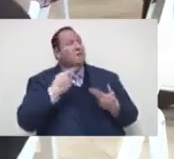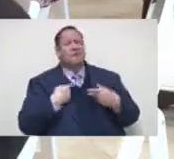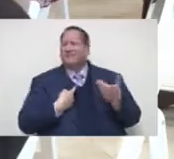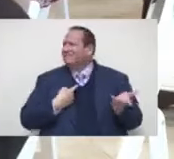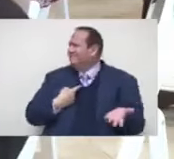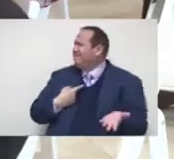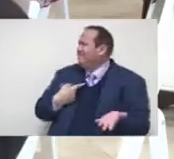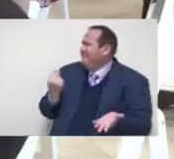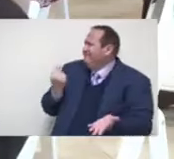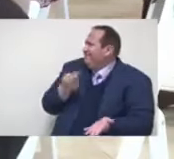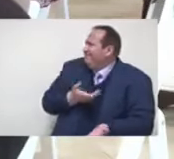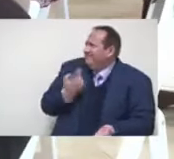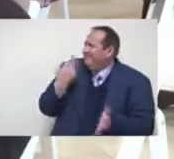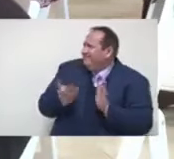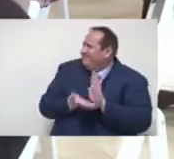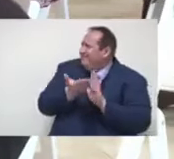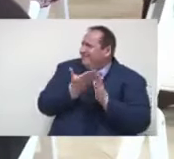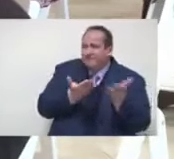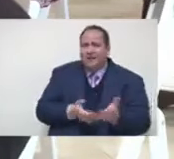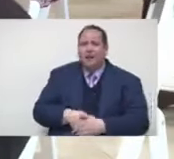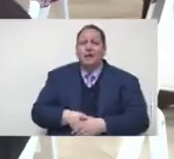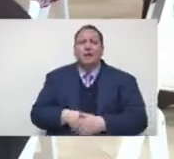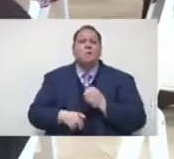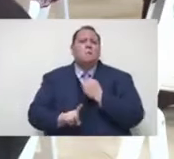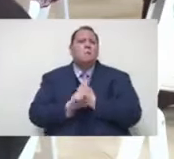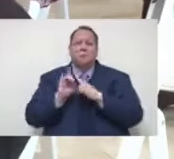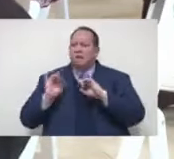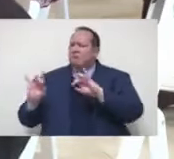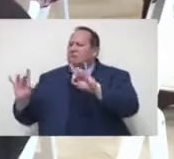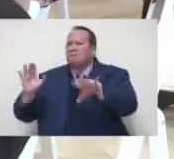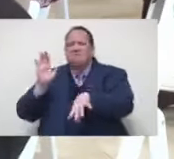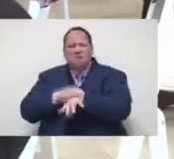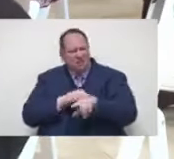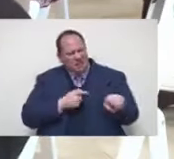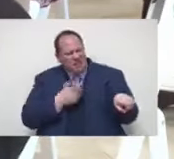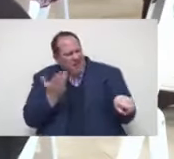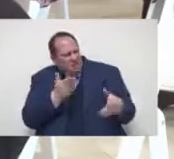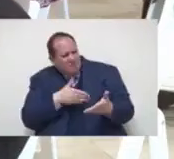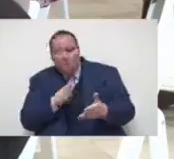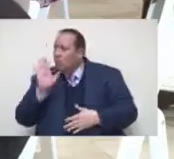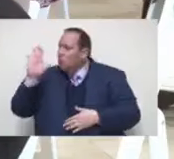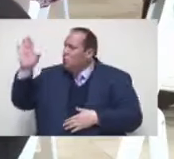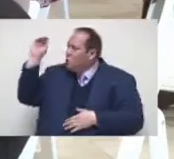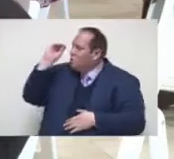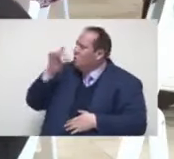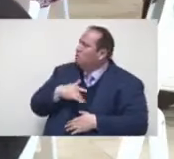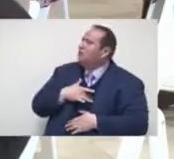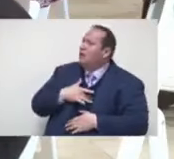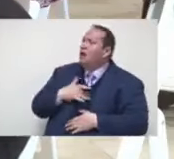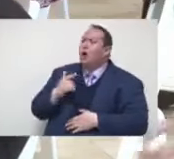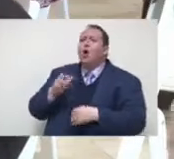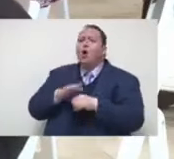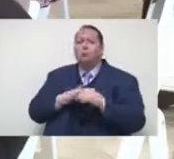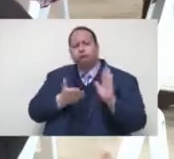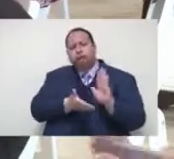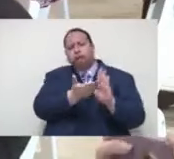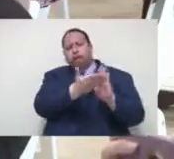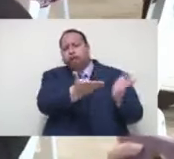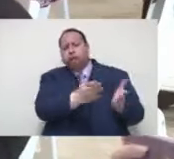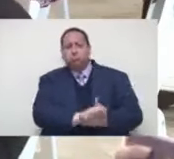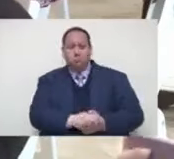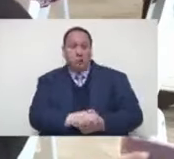que no es tan necesario relacionado a las problemáticas que tenemos en Mexicali, saber su opinión al respecto como gobernadora acerca de esta construcción y